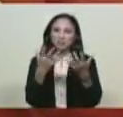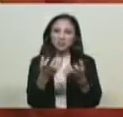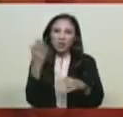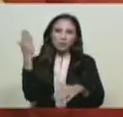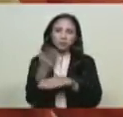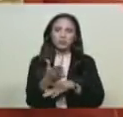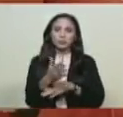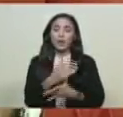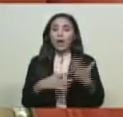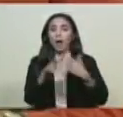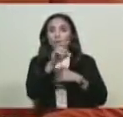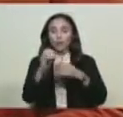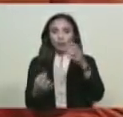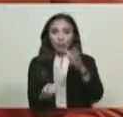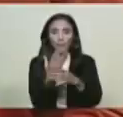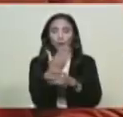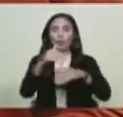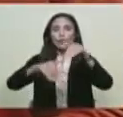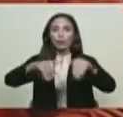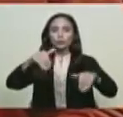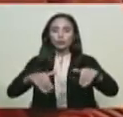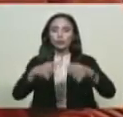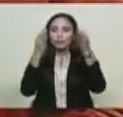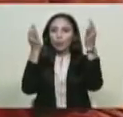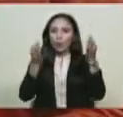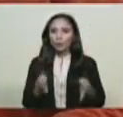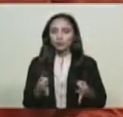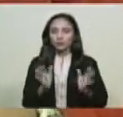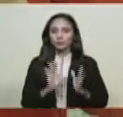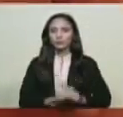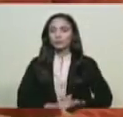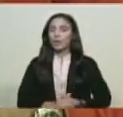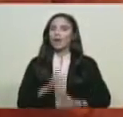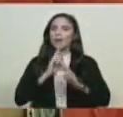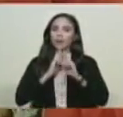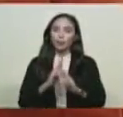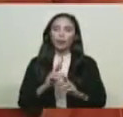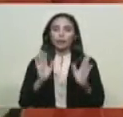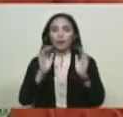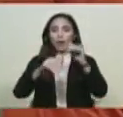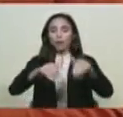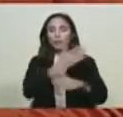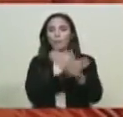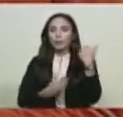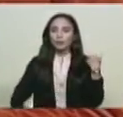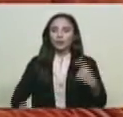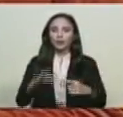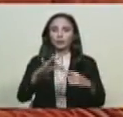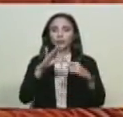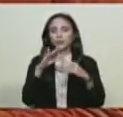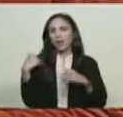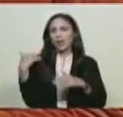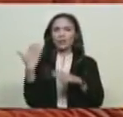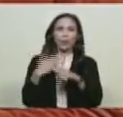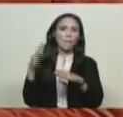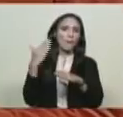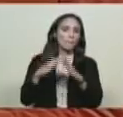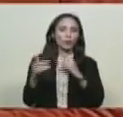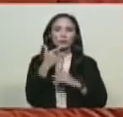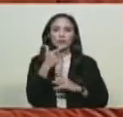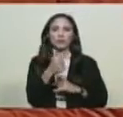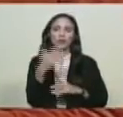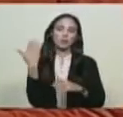nosotros el 20 de mayo iremos a elecciones. Tendremos resultados y habrá presidente legítimo en Venezuela. Y no me importa un carajo lo que diga